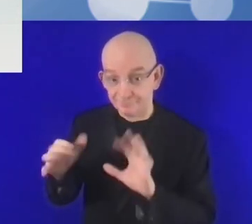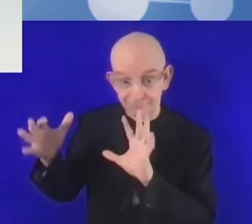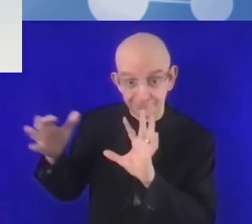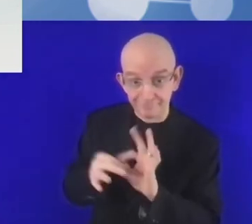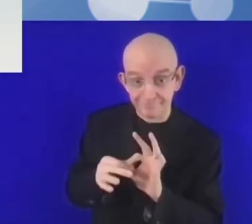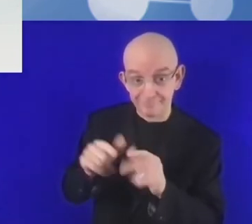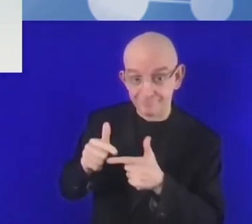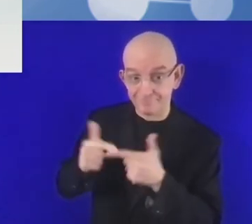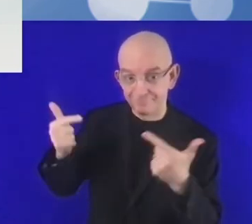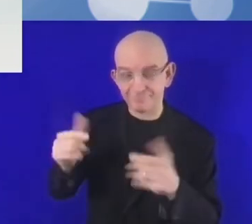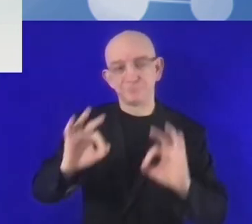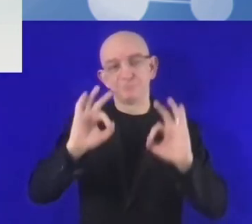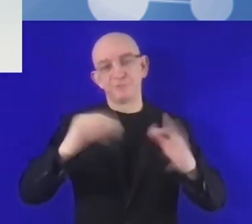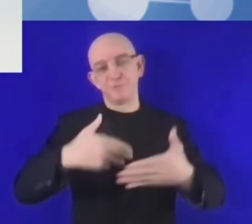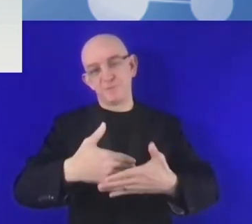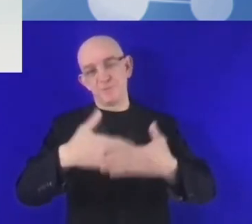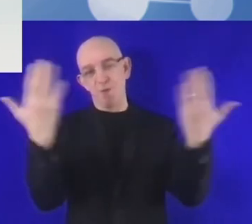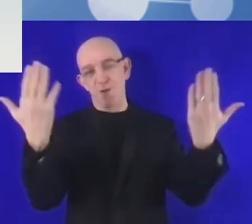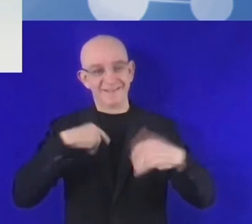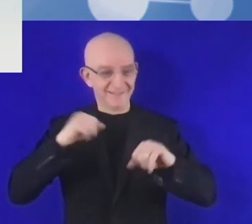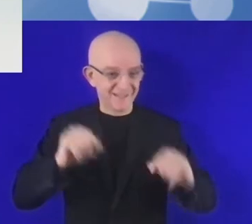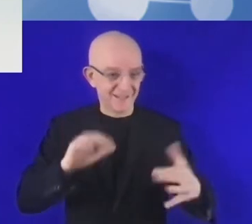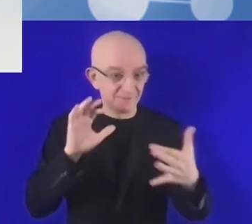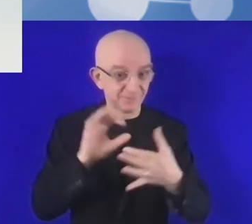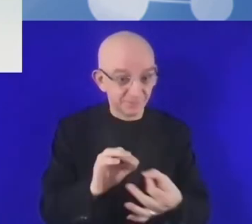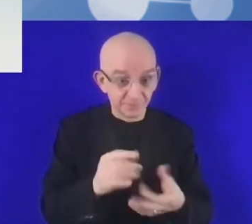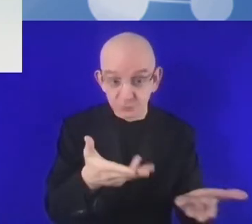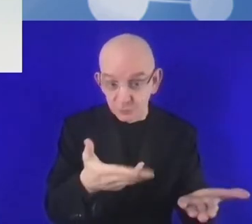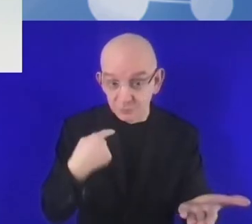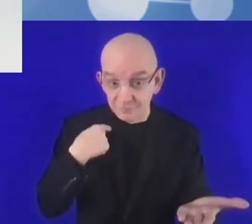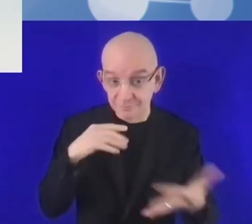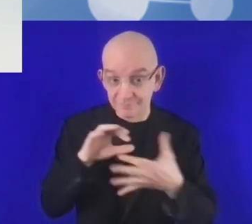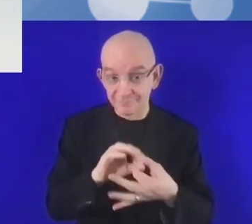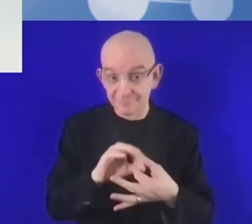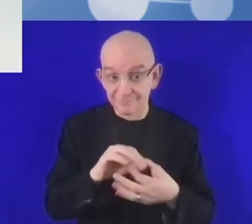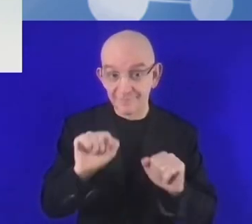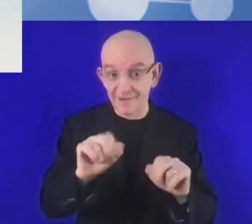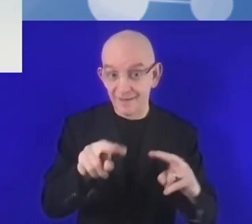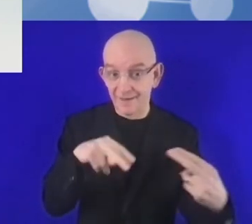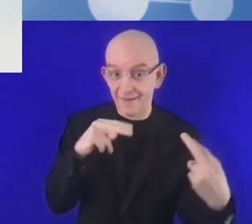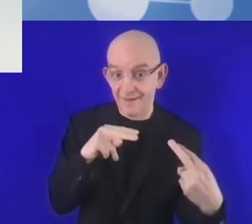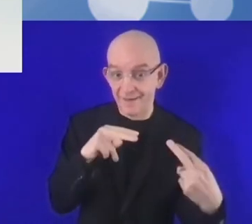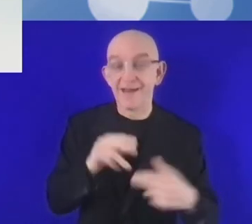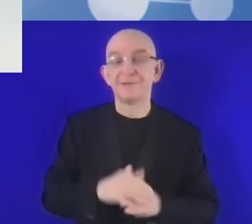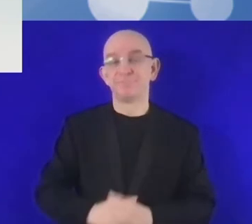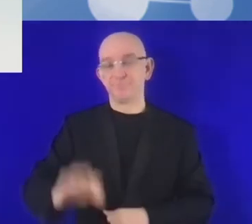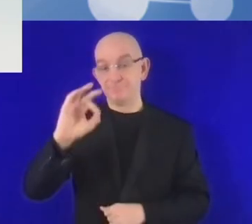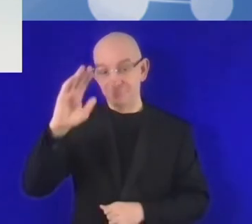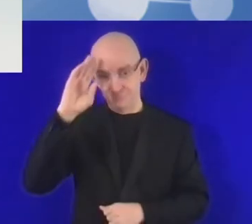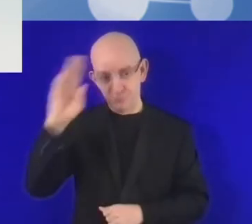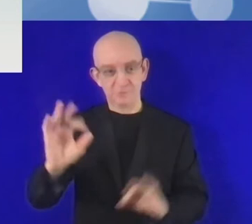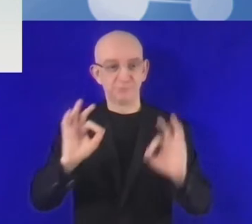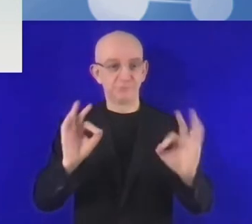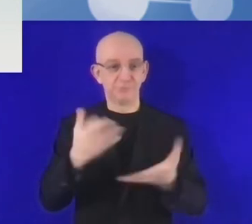Hello, Miriam. Yes. Can you hear me? Yes, we can hear you. Everyone can hear you. Perfect. Buenos días. Nos escuchamos. Thank you very